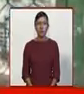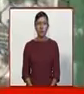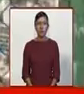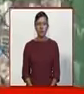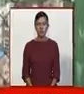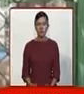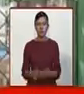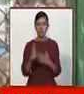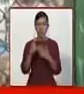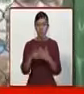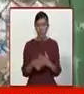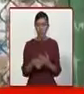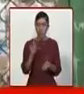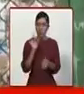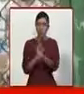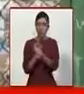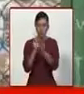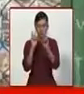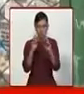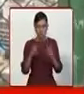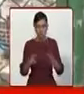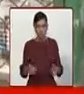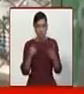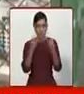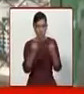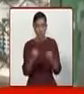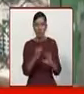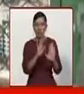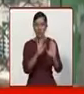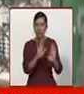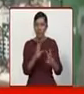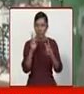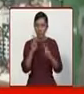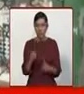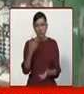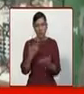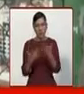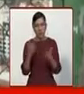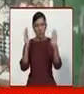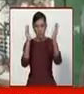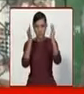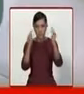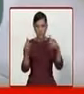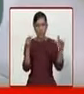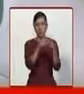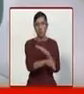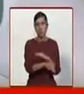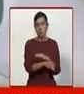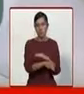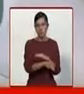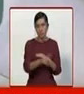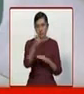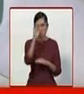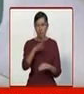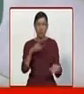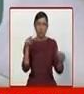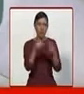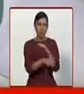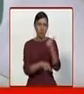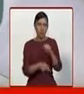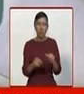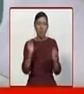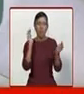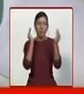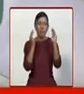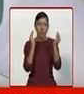Al final de su informe dijo que se abre investigación por feminicidio. Desde ahí, desde la investigación. ¿Por qué determinaron eso?